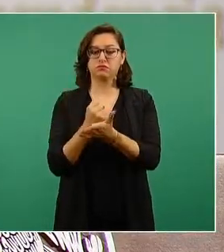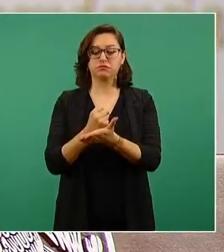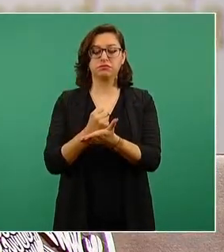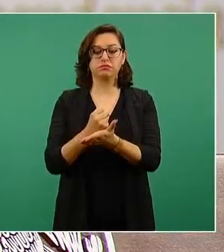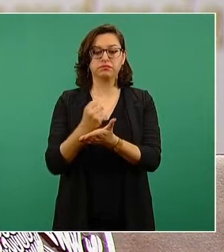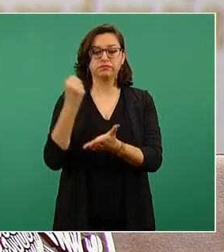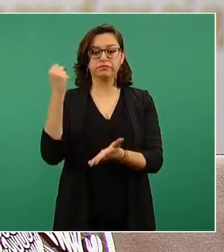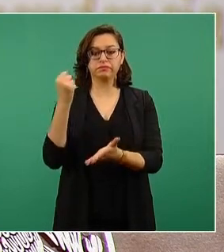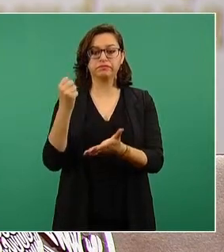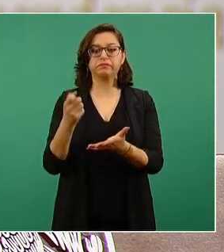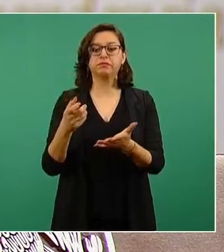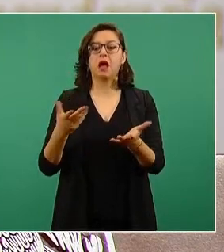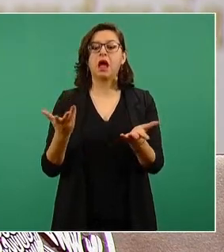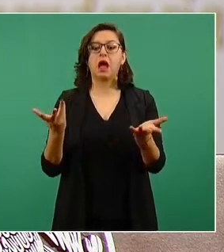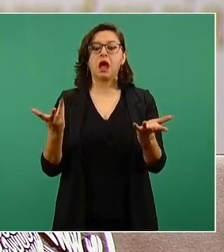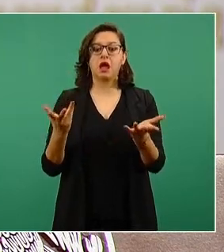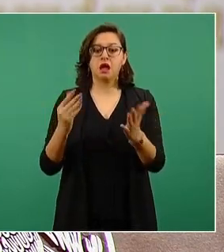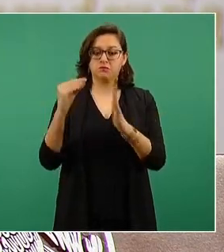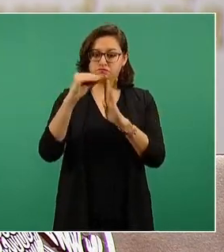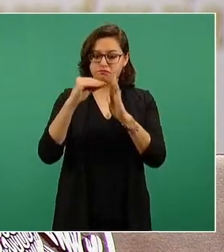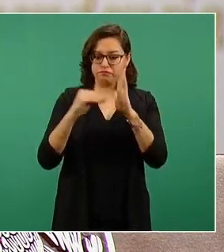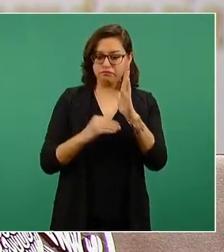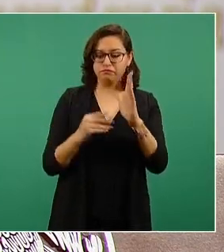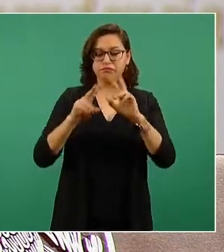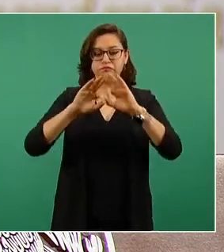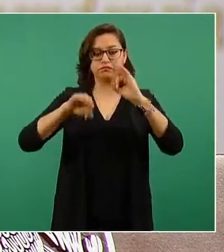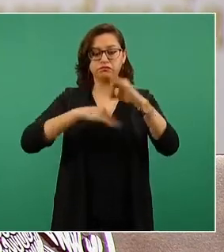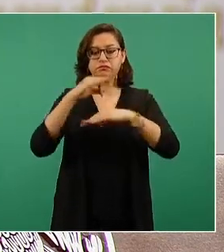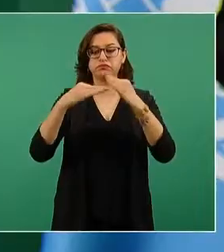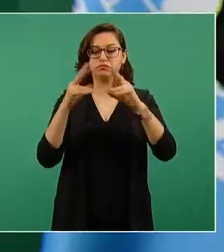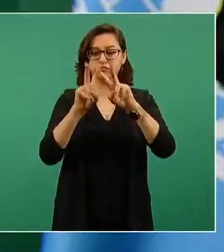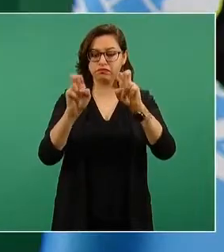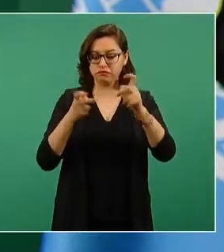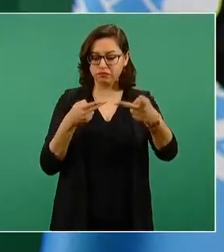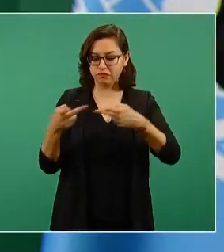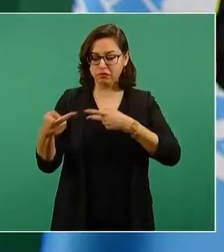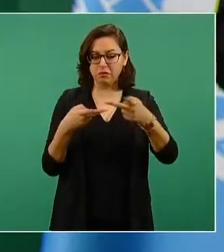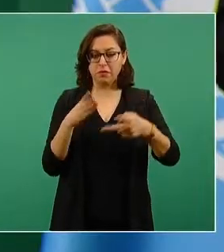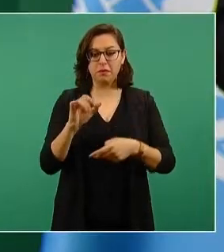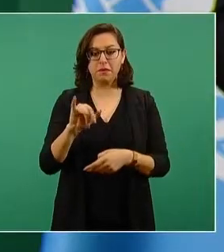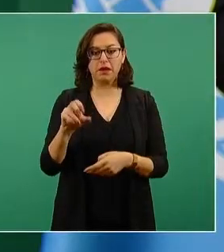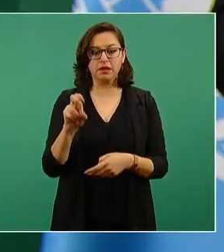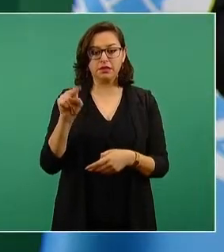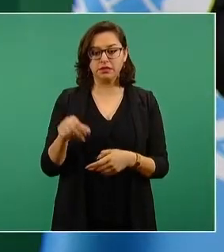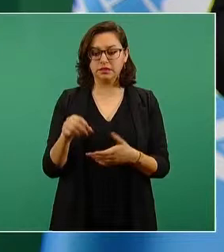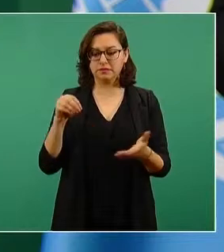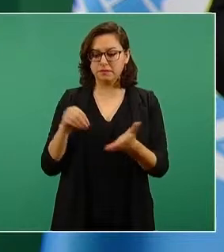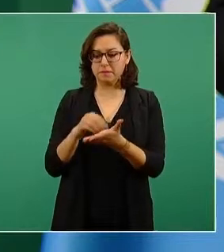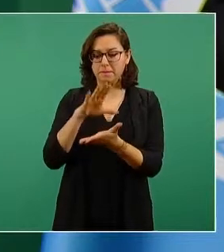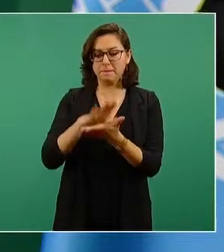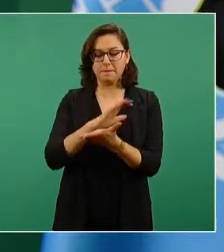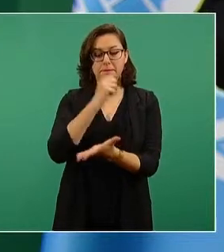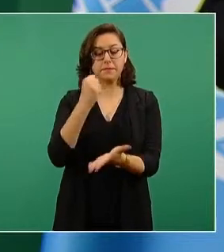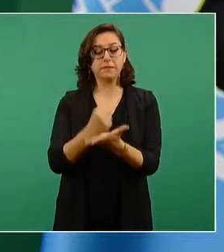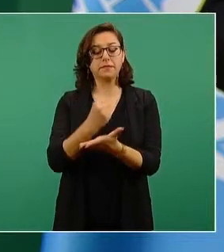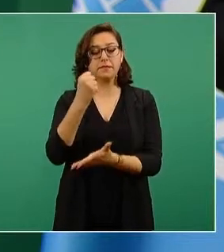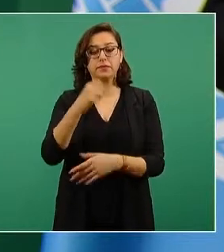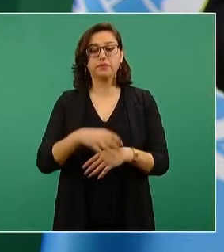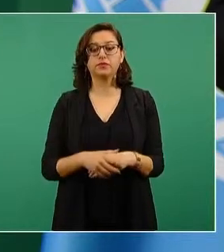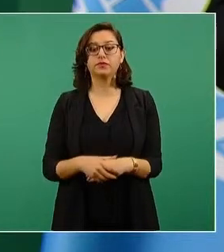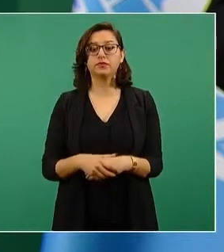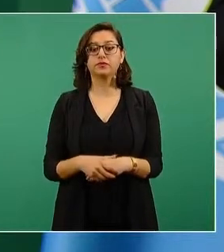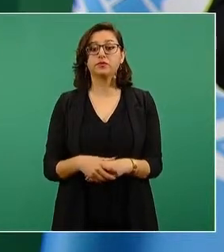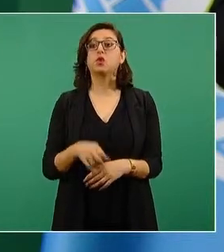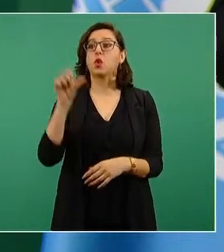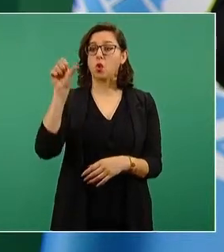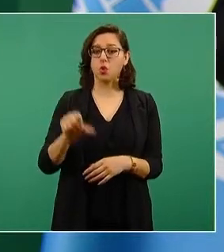y Plataforma de Acción de Beijing. Hoy estamos aquí para seguir haciendo